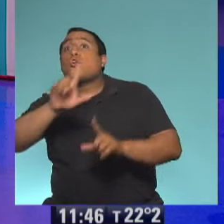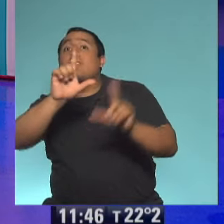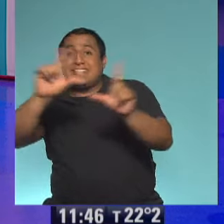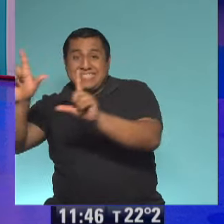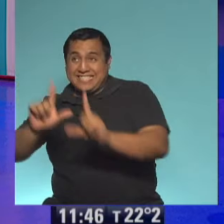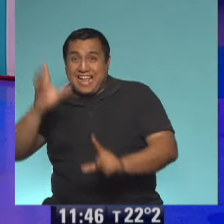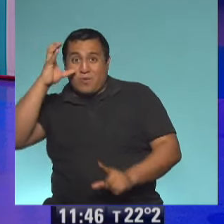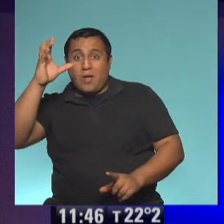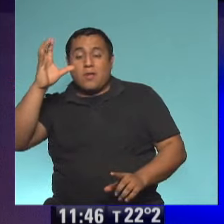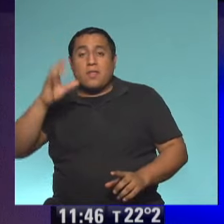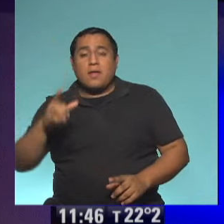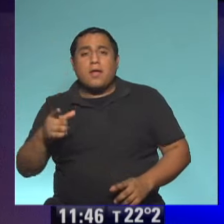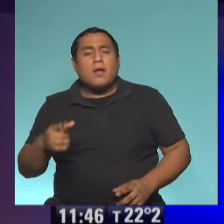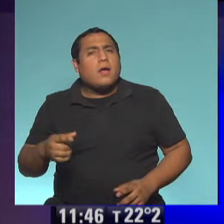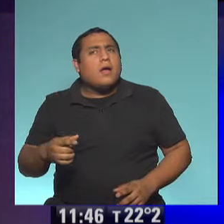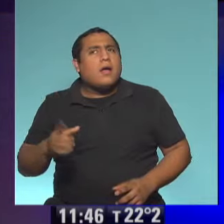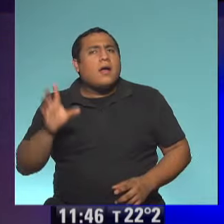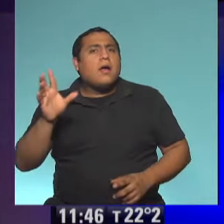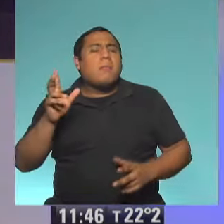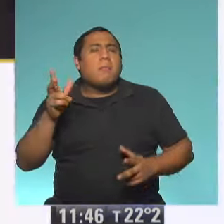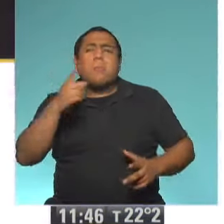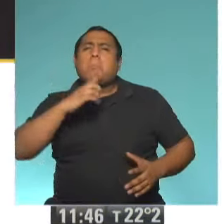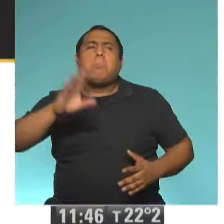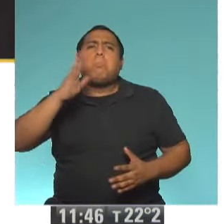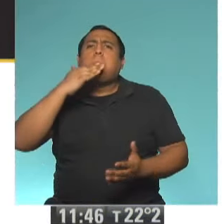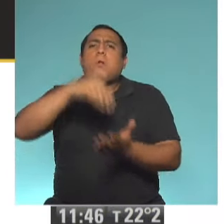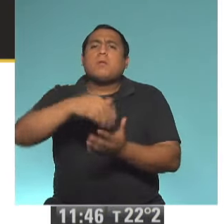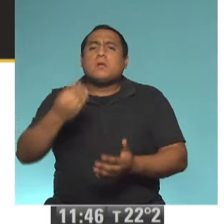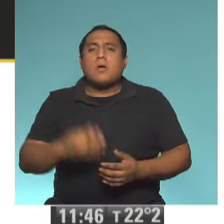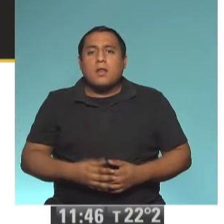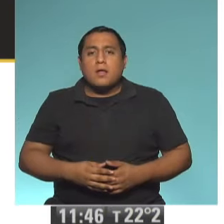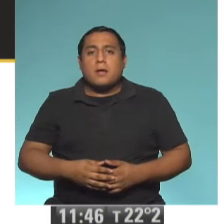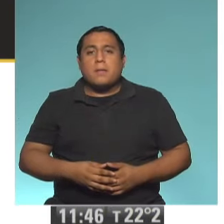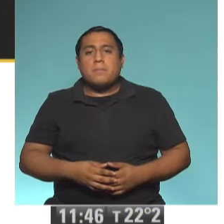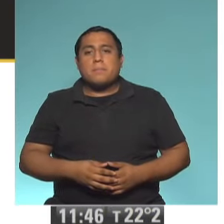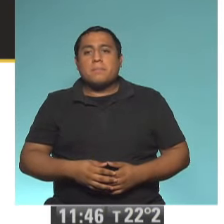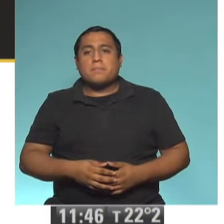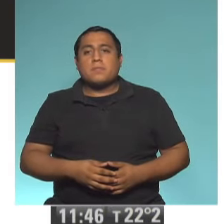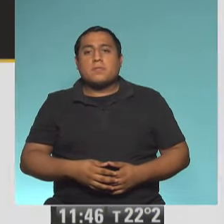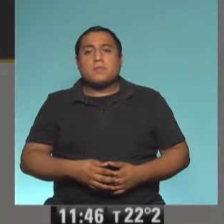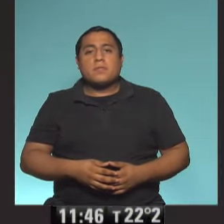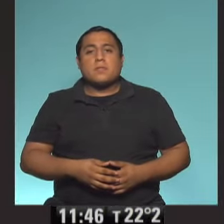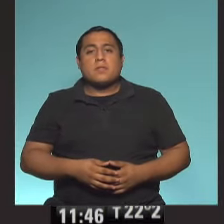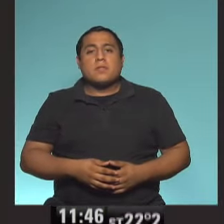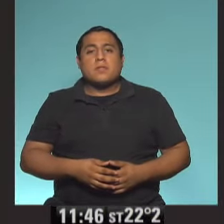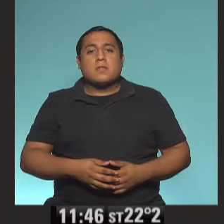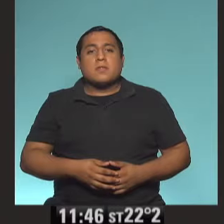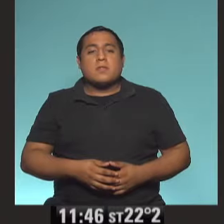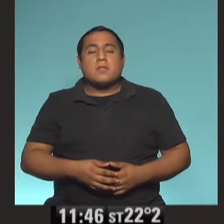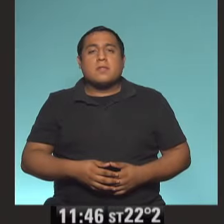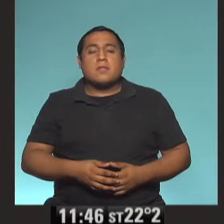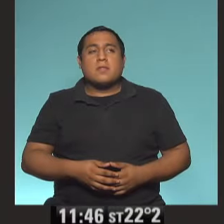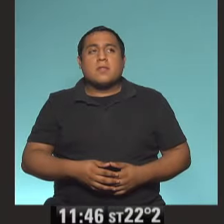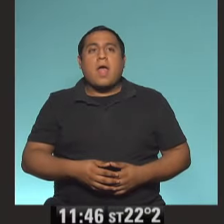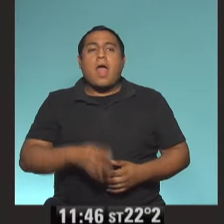chicas? ¿Cuál era la promesa? Yo no me la acuerdo. No. ¿El libro de dibujar un cuento? Que